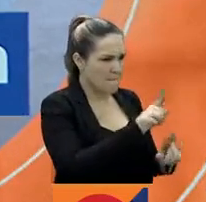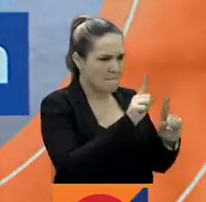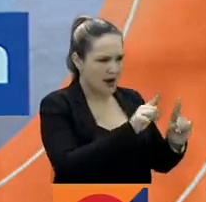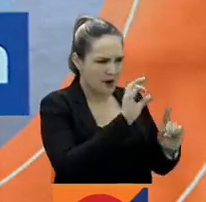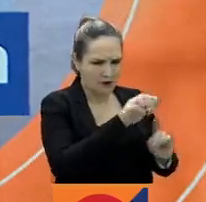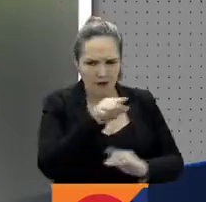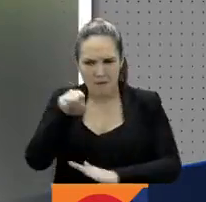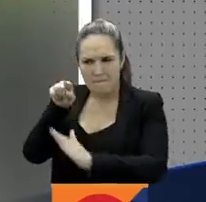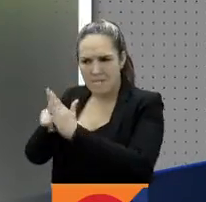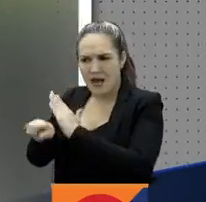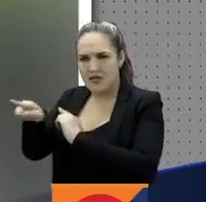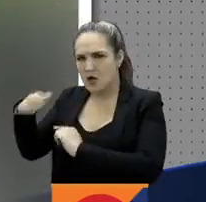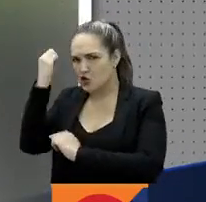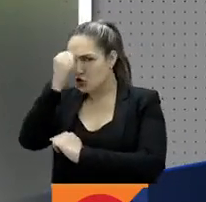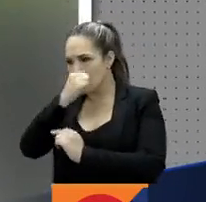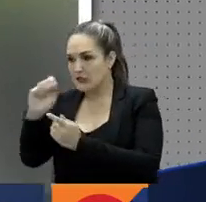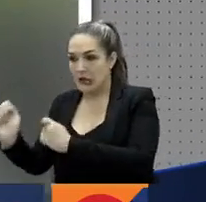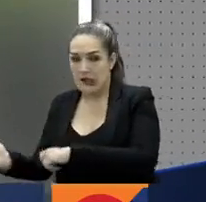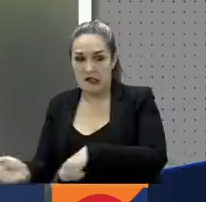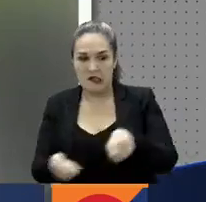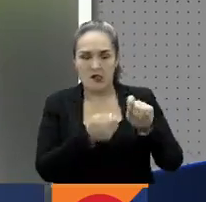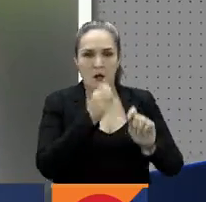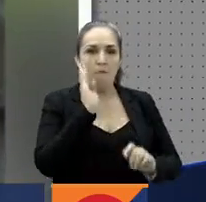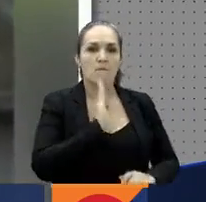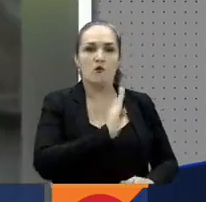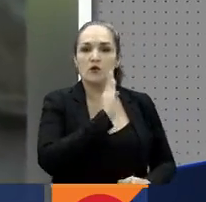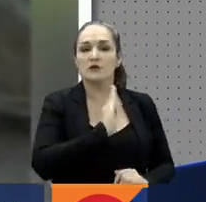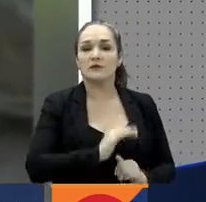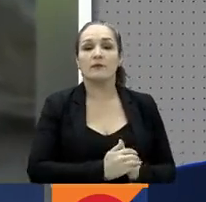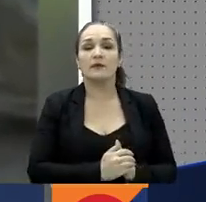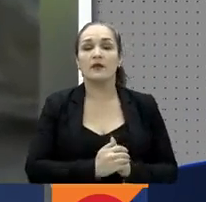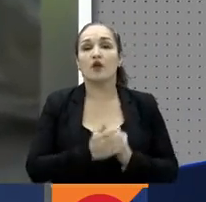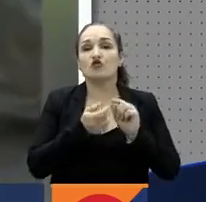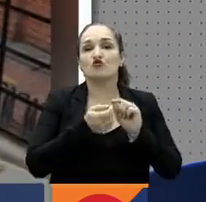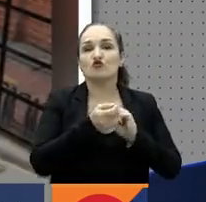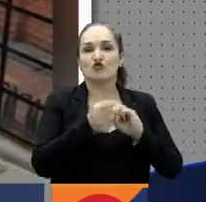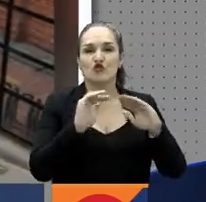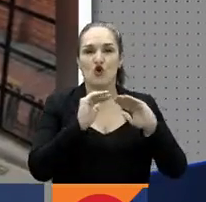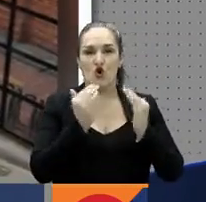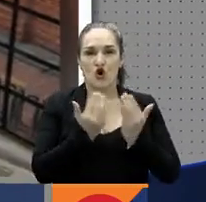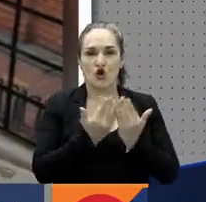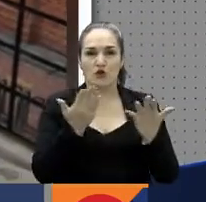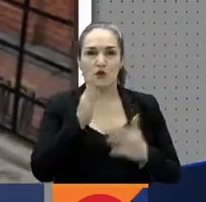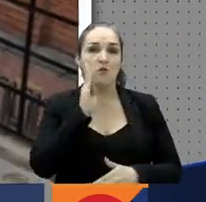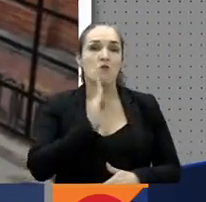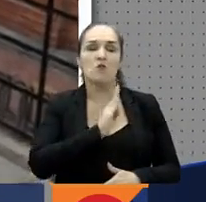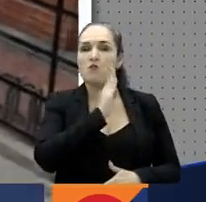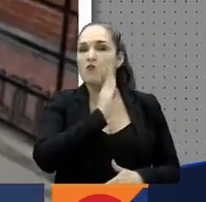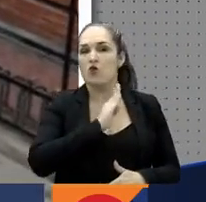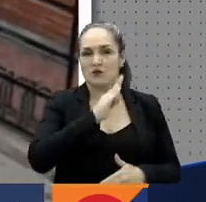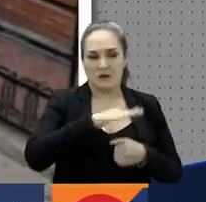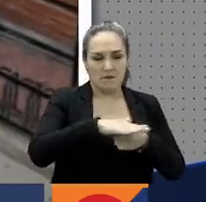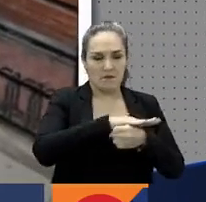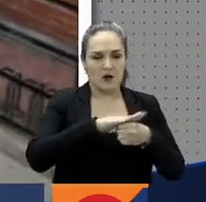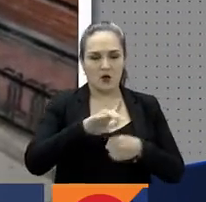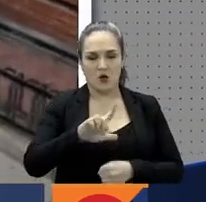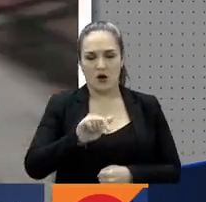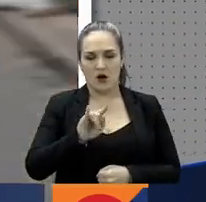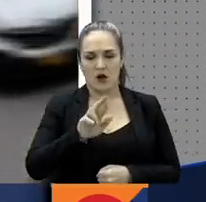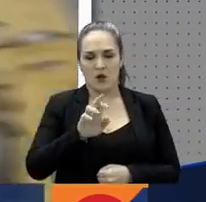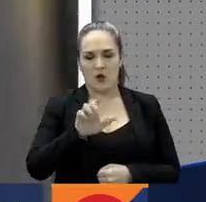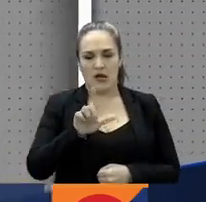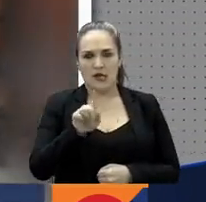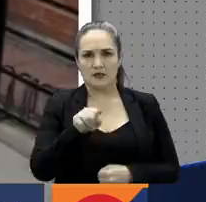soacha en inmediaciones a un colegio en el barrio laureles de boza suroccidente de bogotá fue abandonado en bolsas el